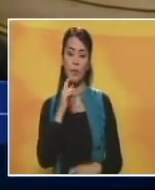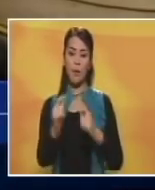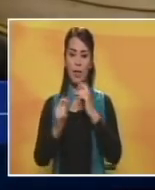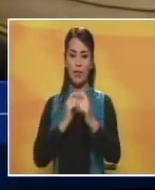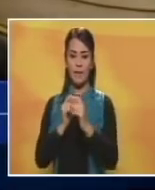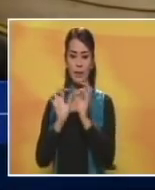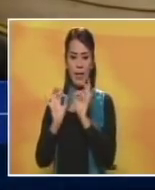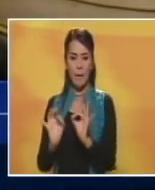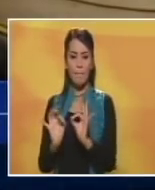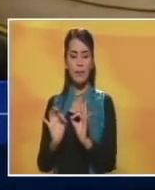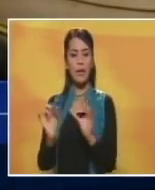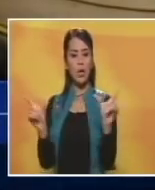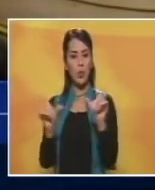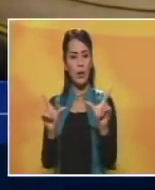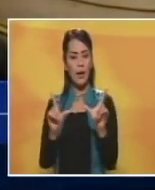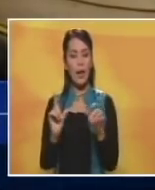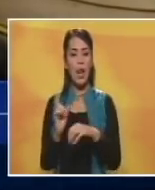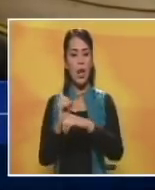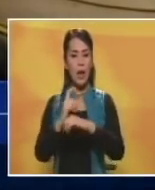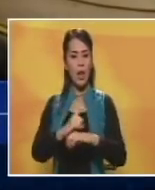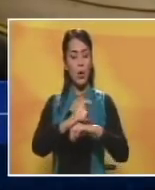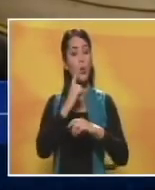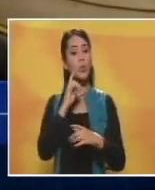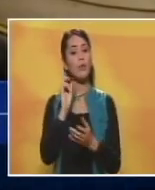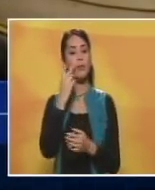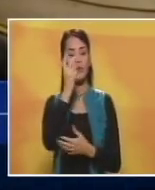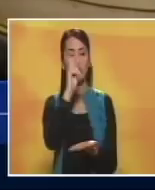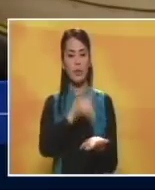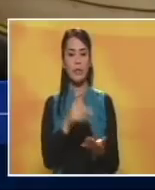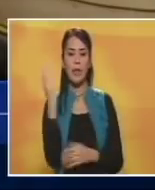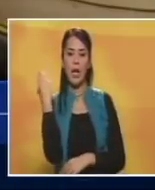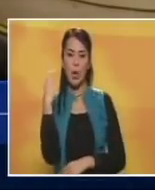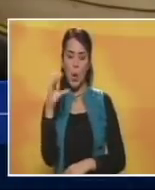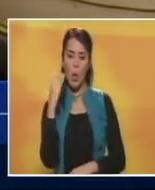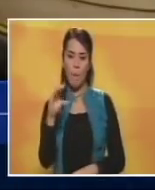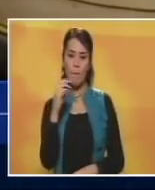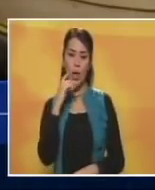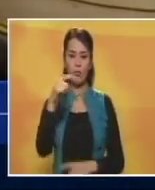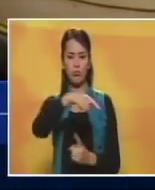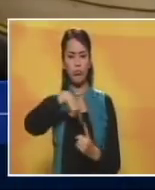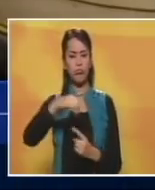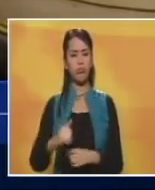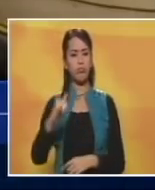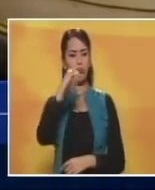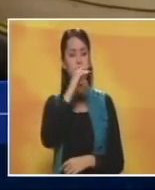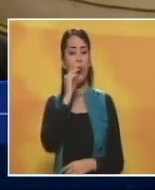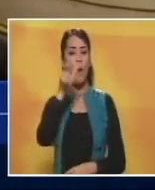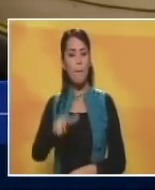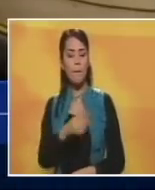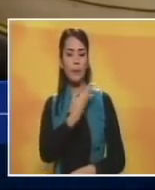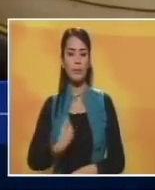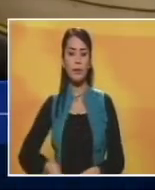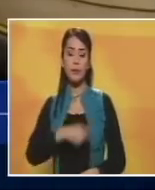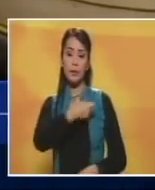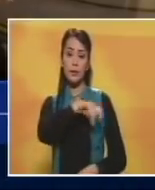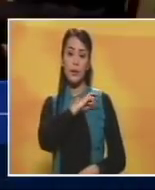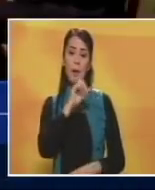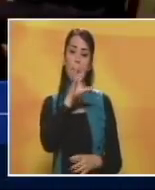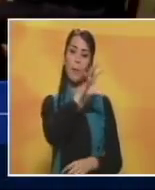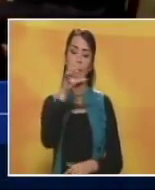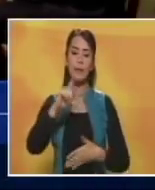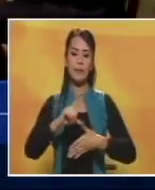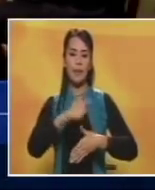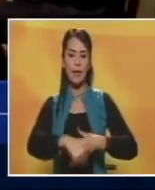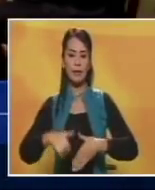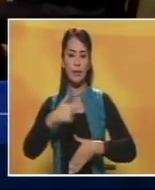entrevista exclusiva con el canal Caracol durante su visita a Colombia, en el marco de la gira del mandatario español por países